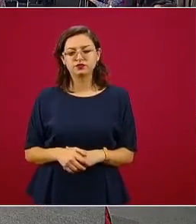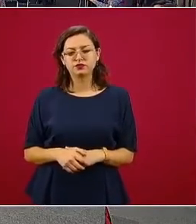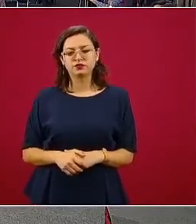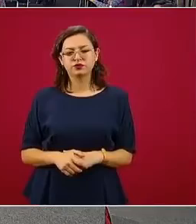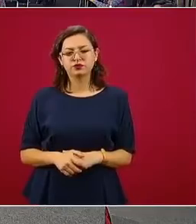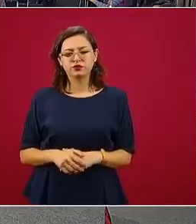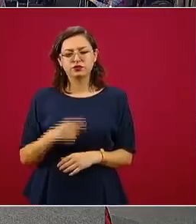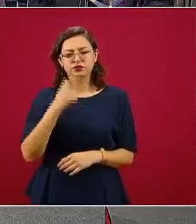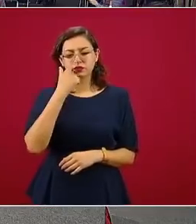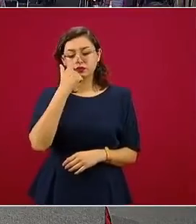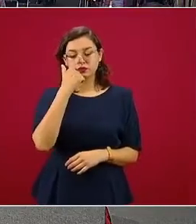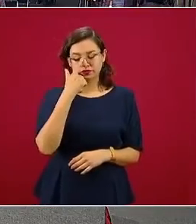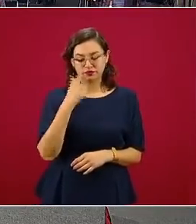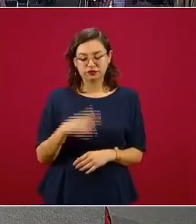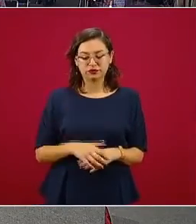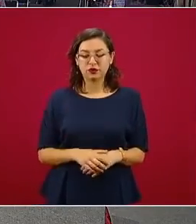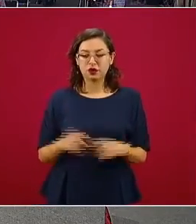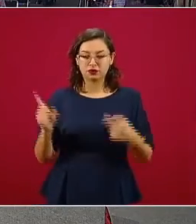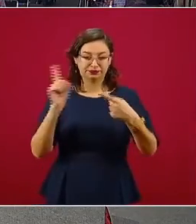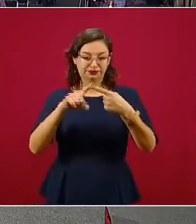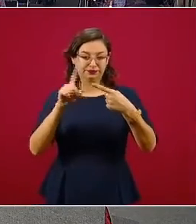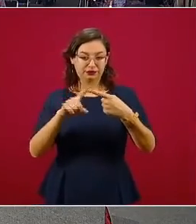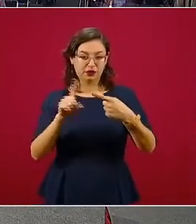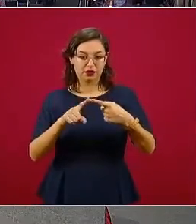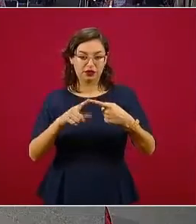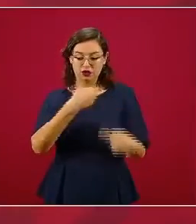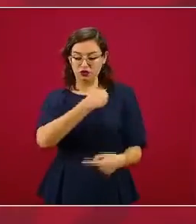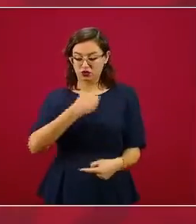está muy claro,